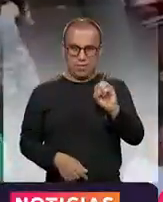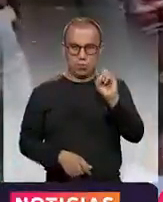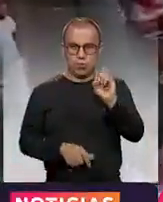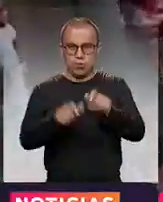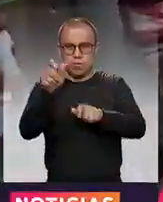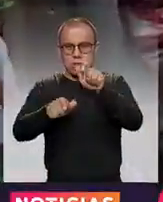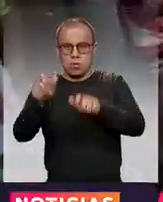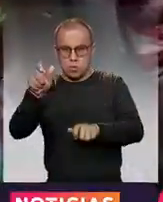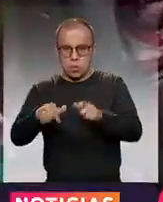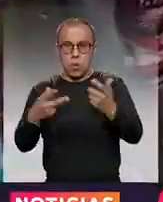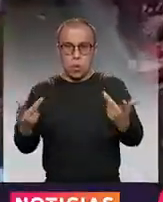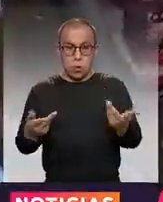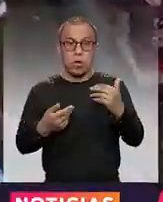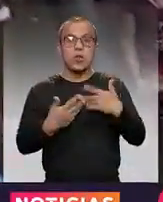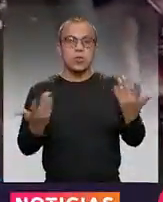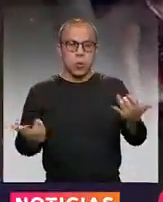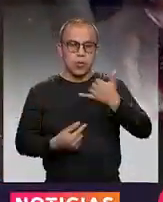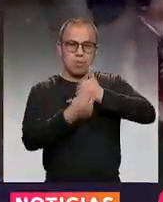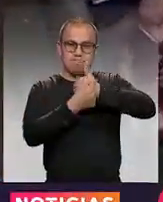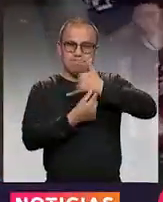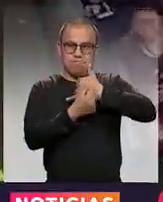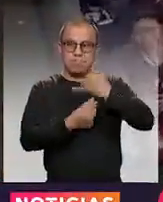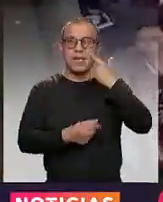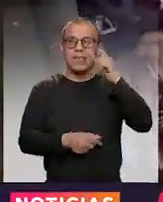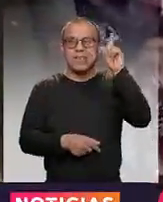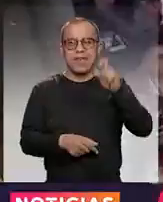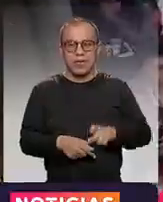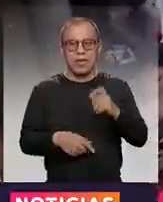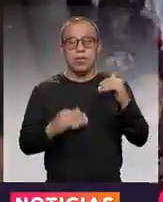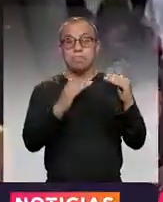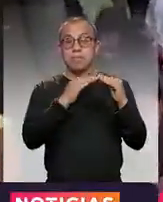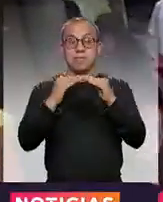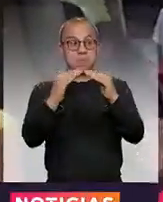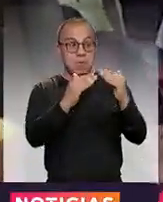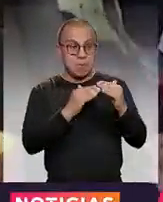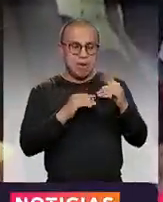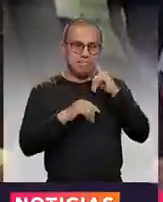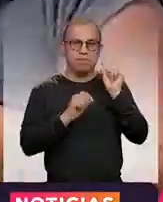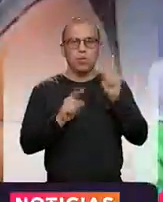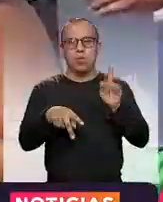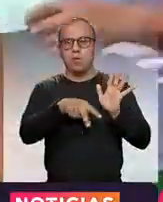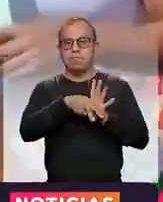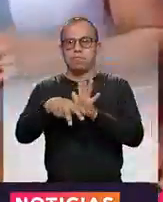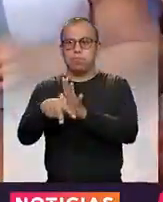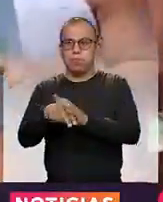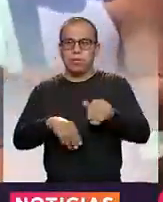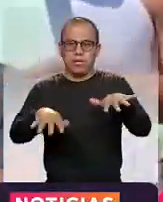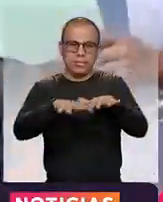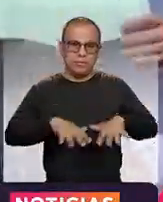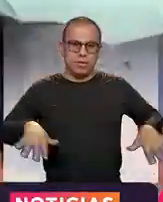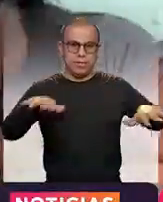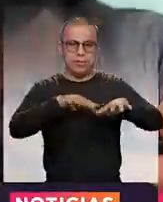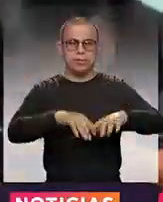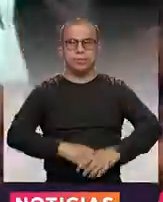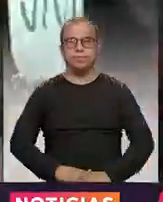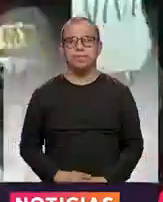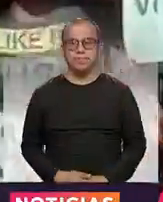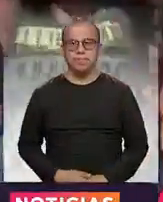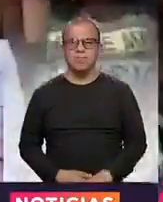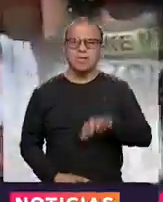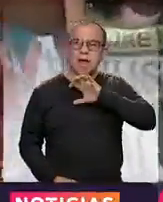de Vallasolano, en el Pacífico colombiano, tuvieron que salir de su territorio por la violencia de la zona.